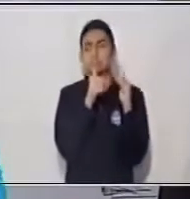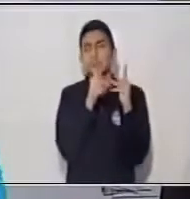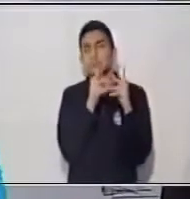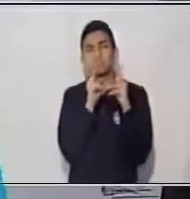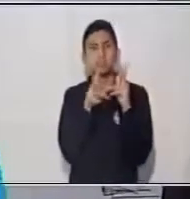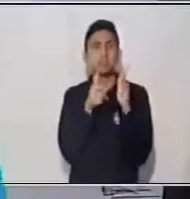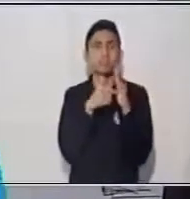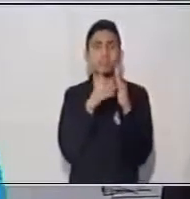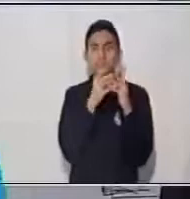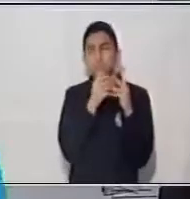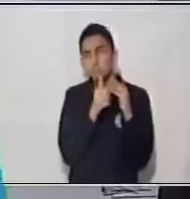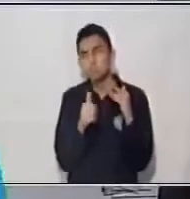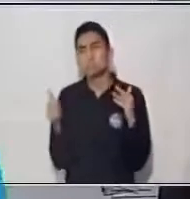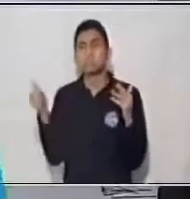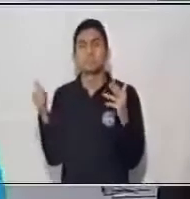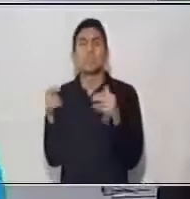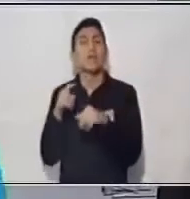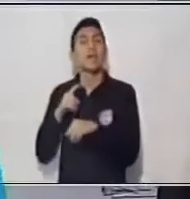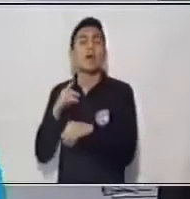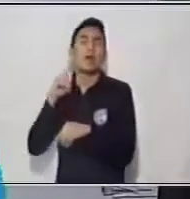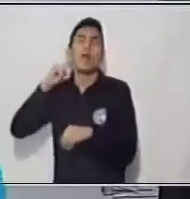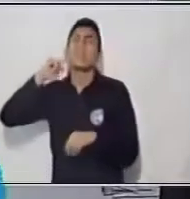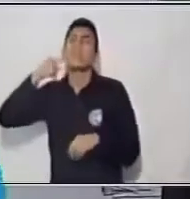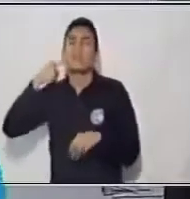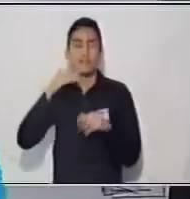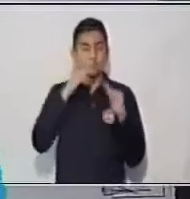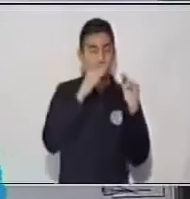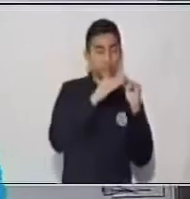a la tienda